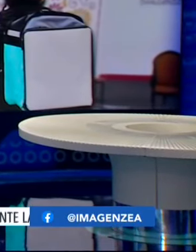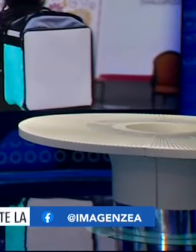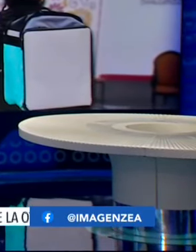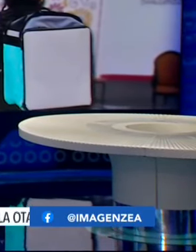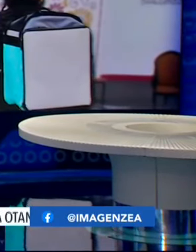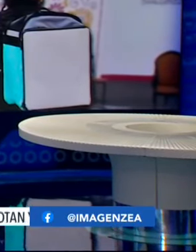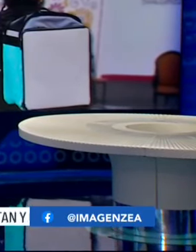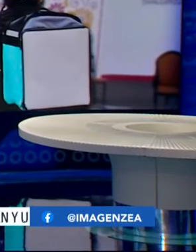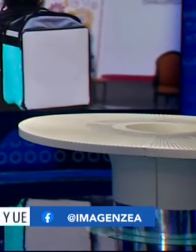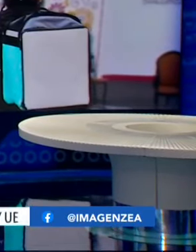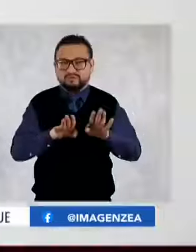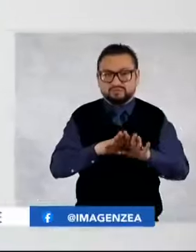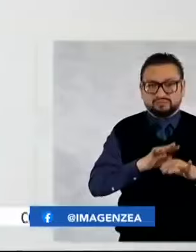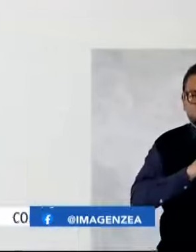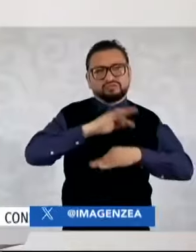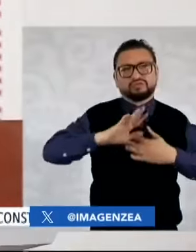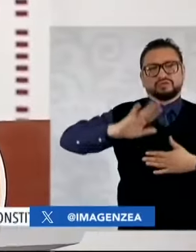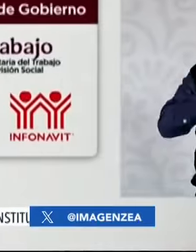ellos.